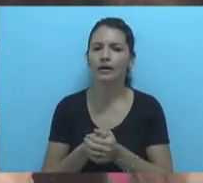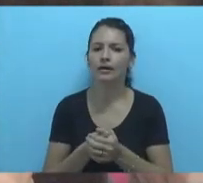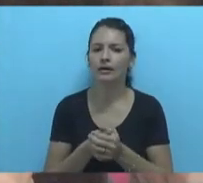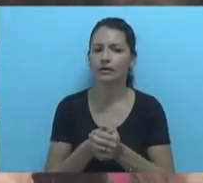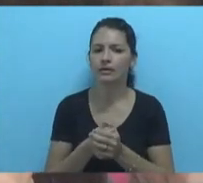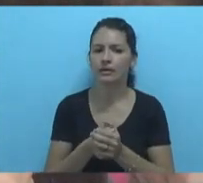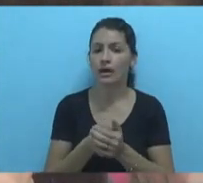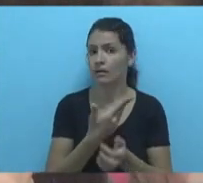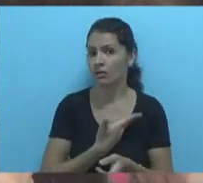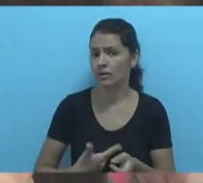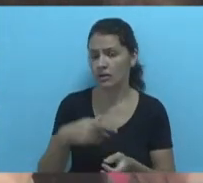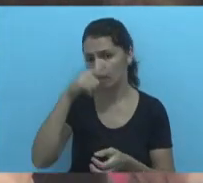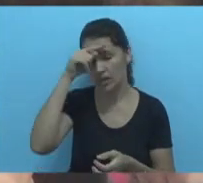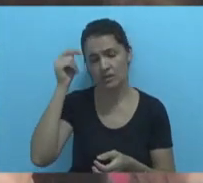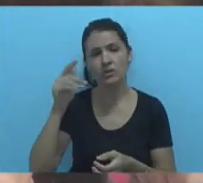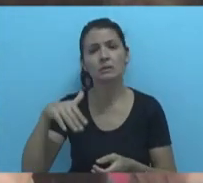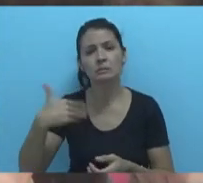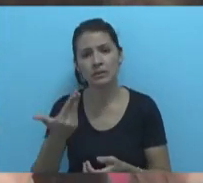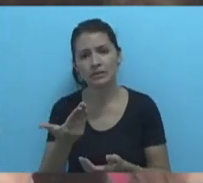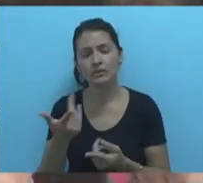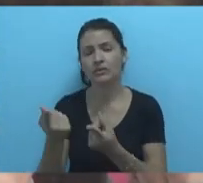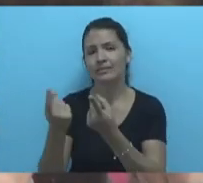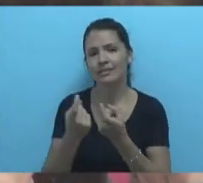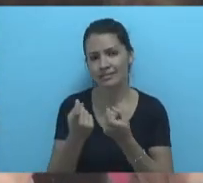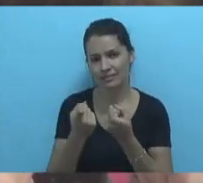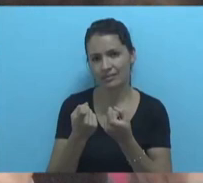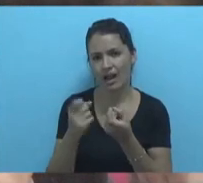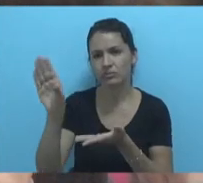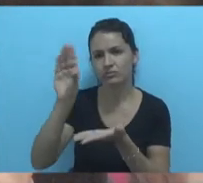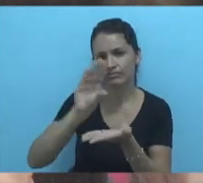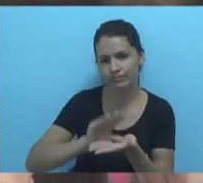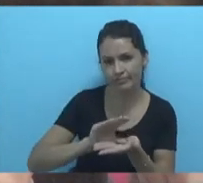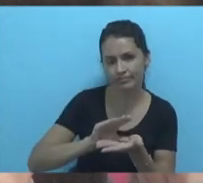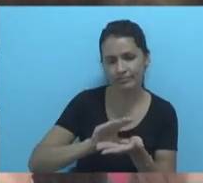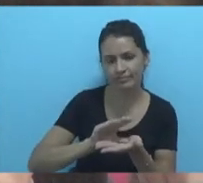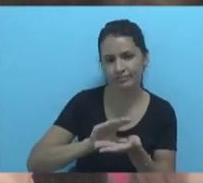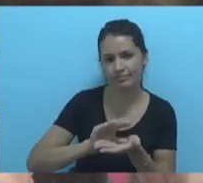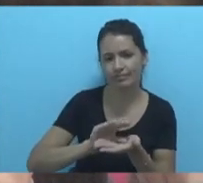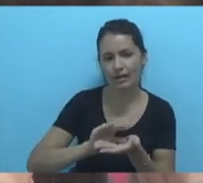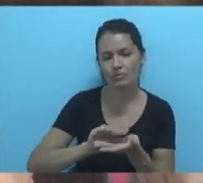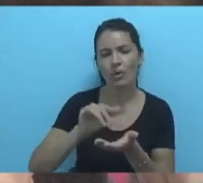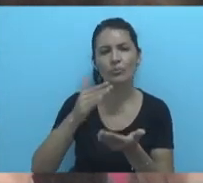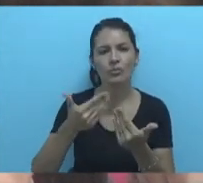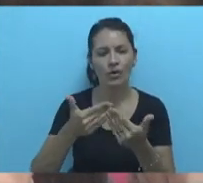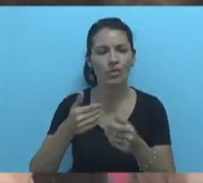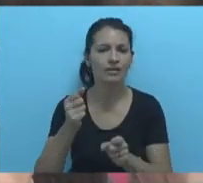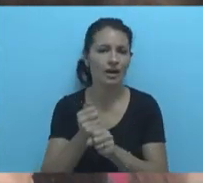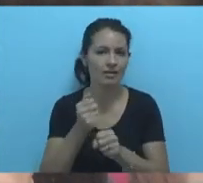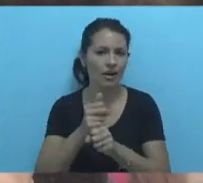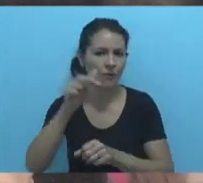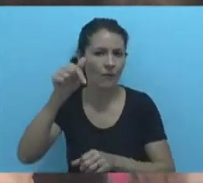y entendemos que tendrían que venir recursos que se van de la provincia de Santa Fe en obras que son